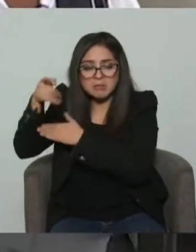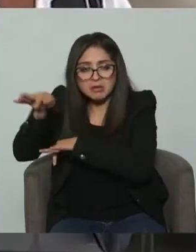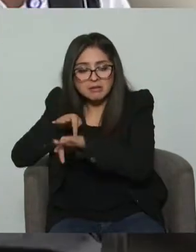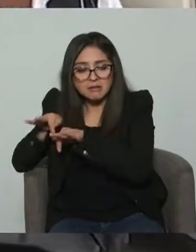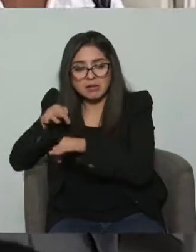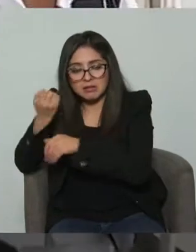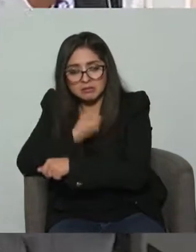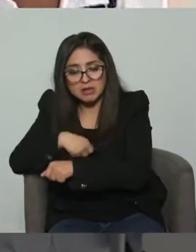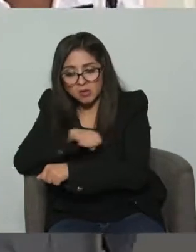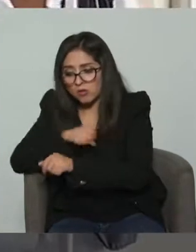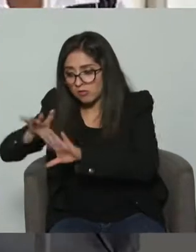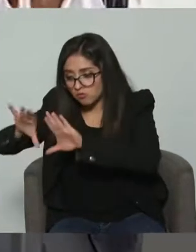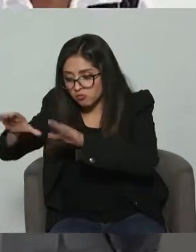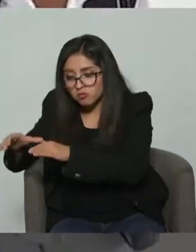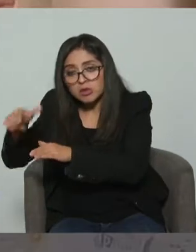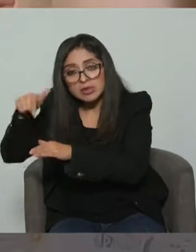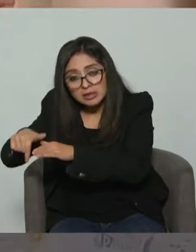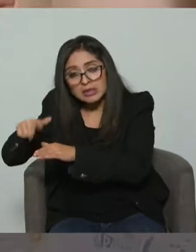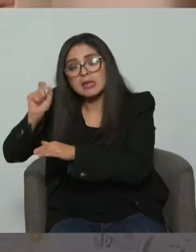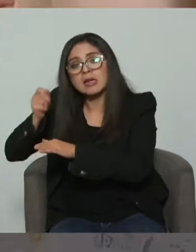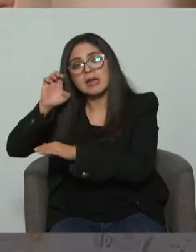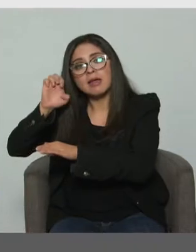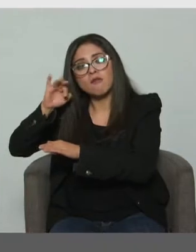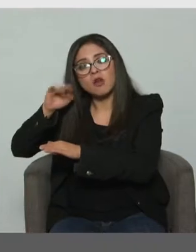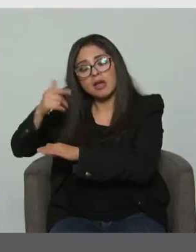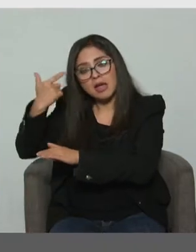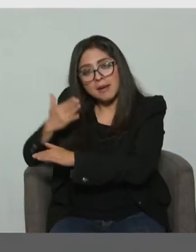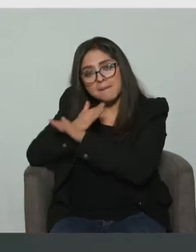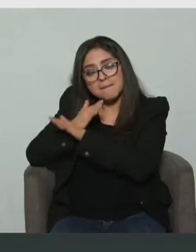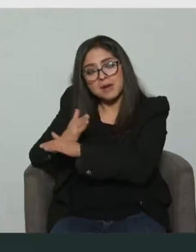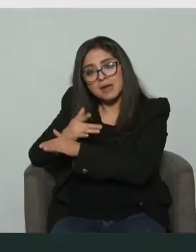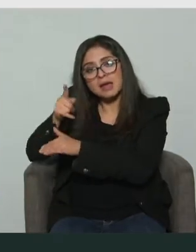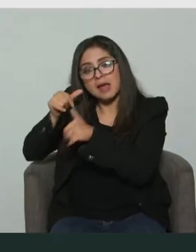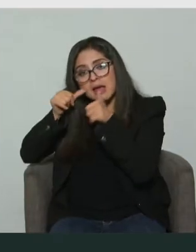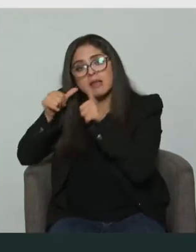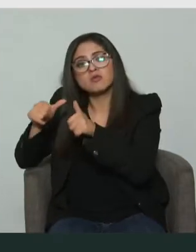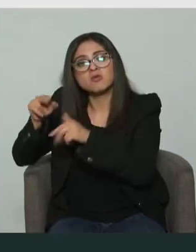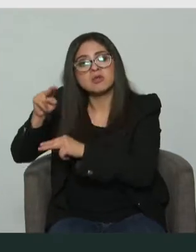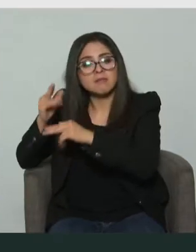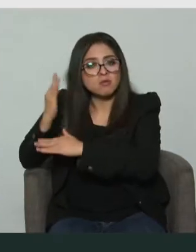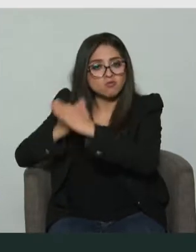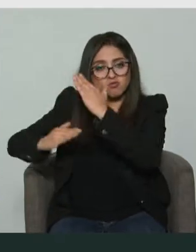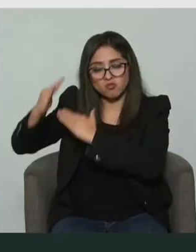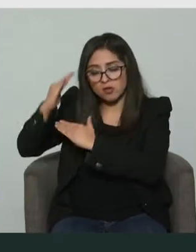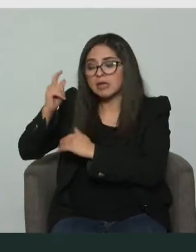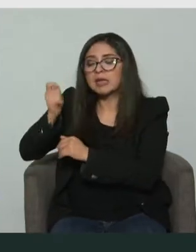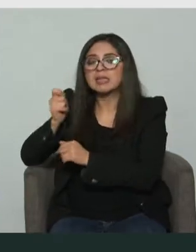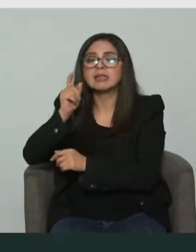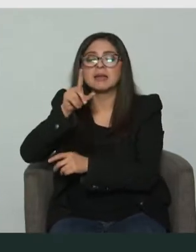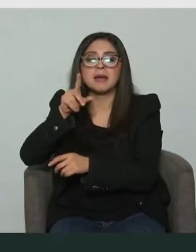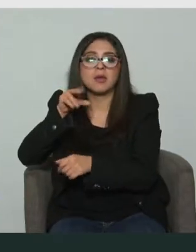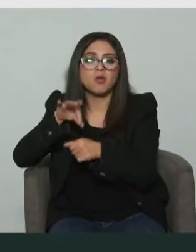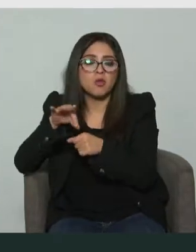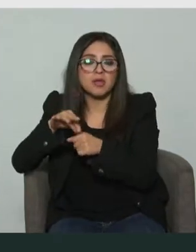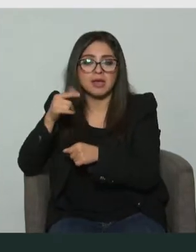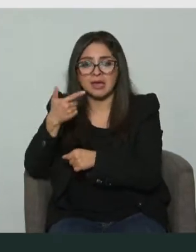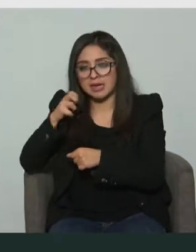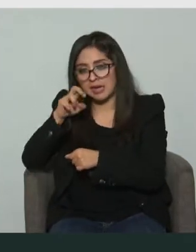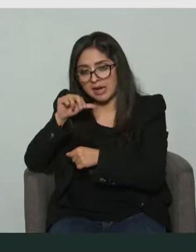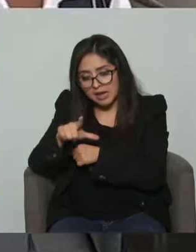salud, con ese enfoque, con un enfoque de prevención y de atención de primer nivel. Quiere decir, médicos generales, médicas